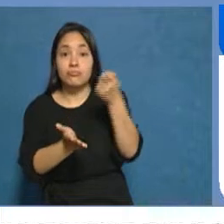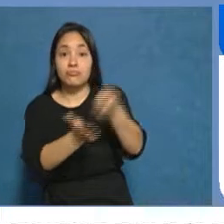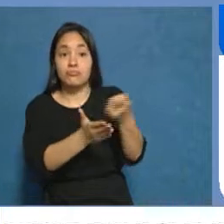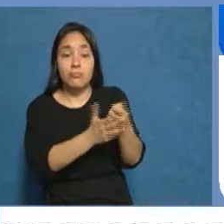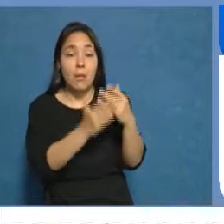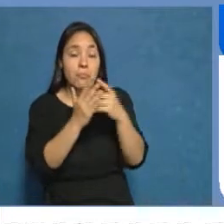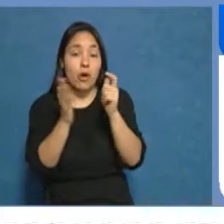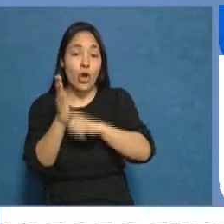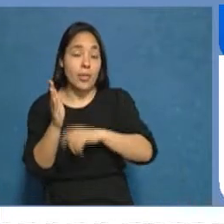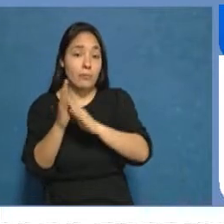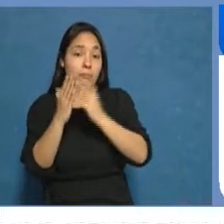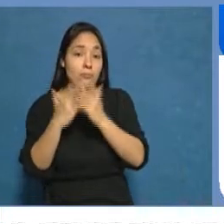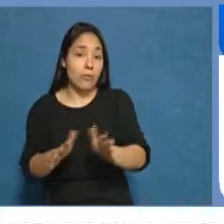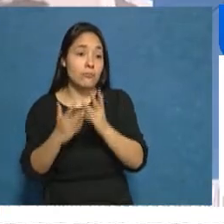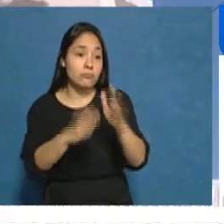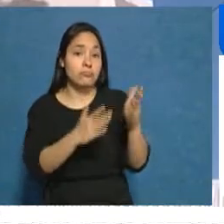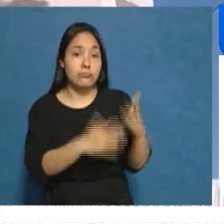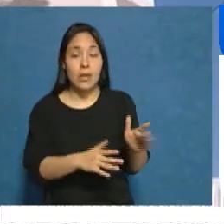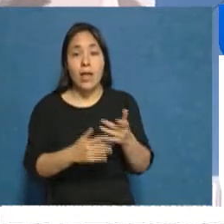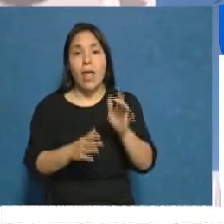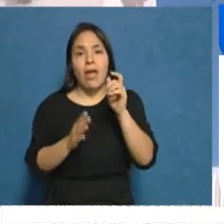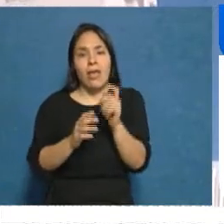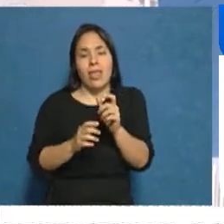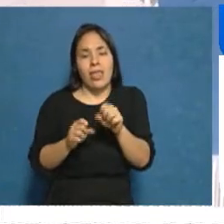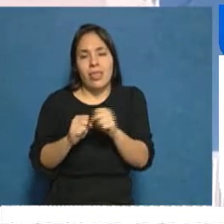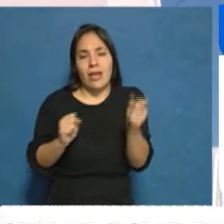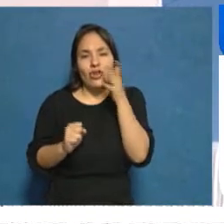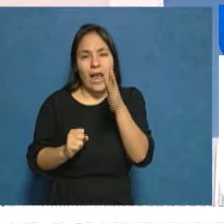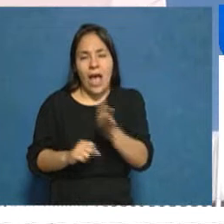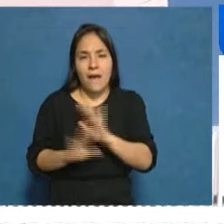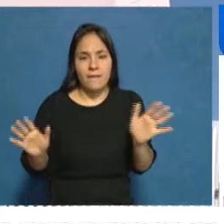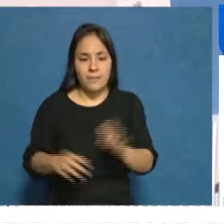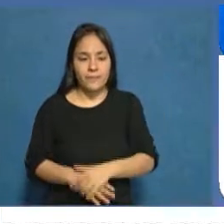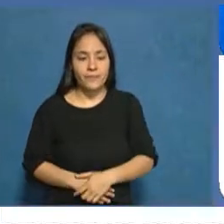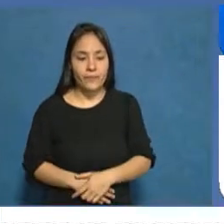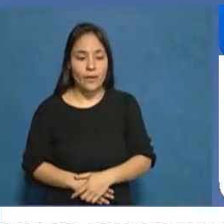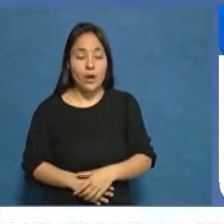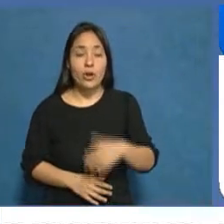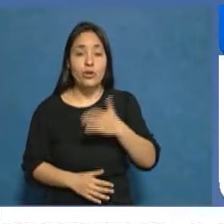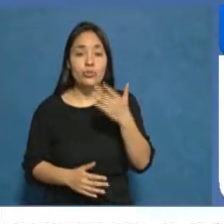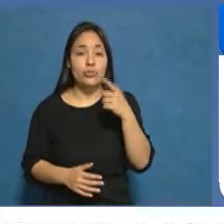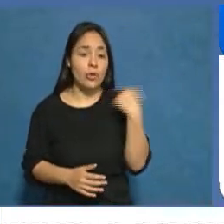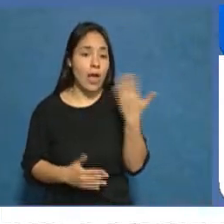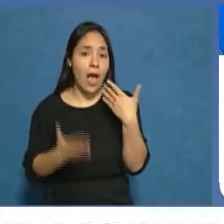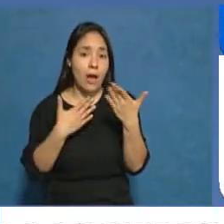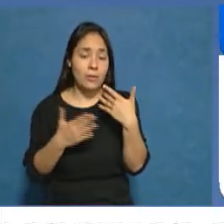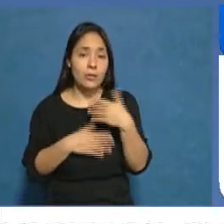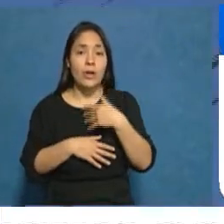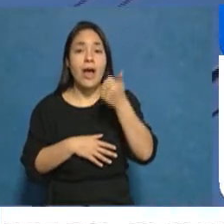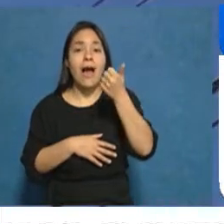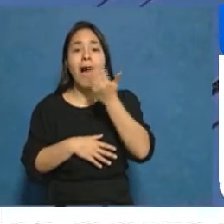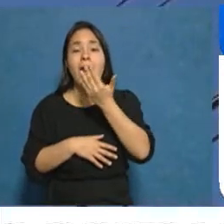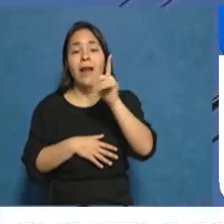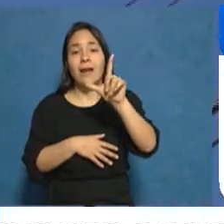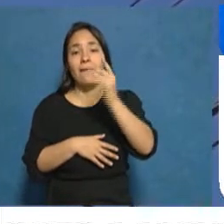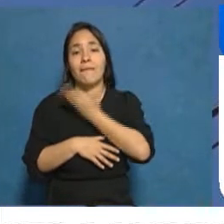clientes, contratos dolarizados. Por lo tanto, el daño ha sido muy grande. Nosotros hablamos con Alfredo Sossi, sí, y nos dio